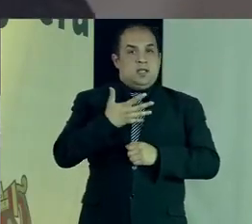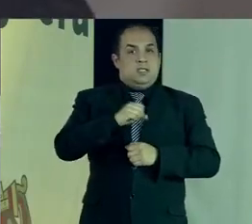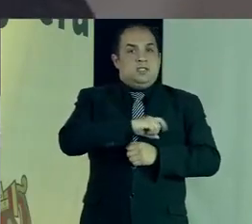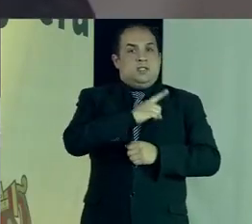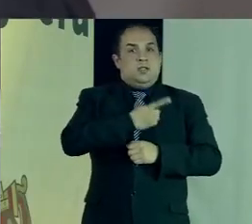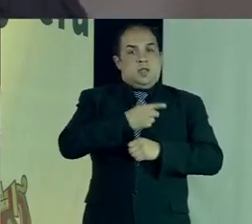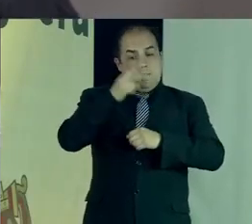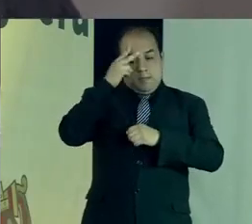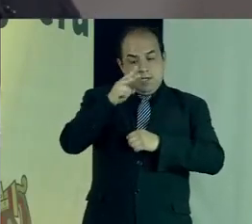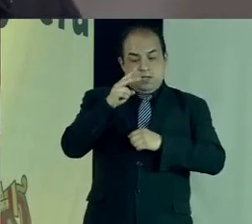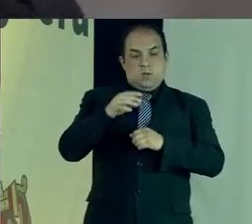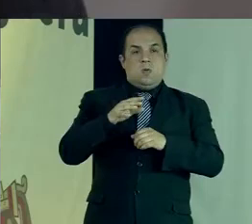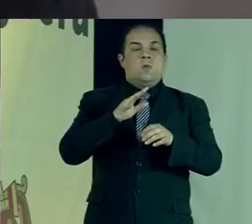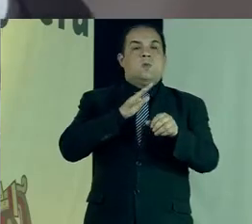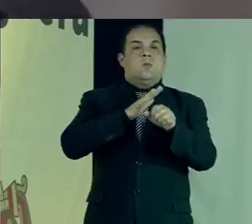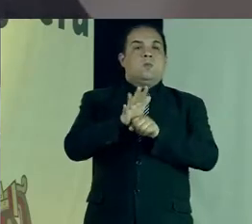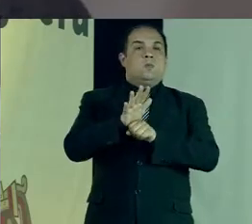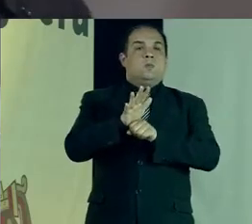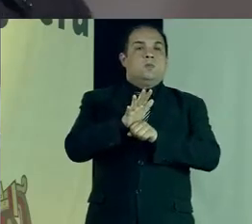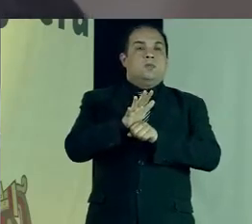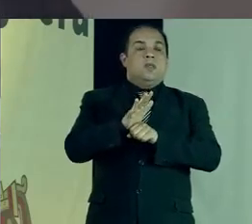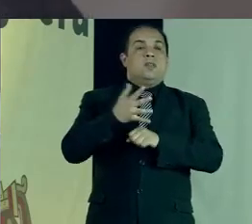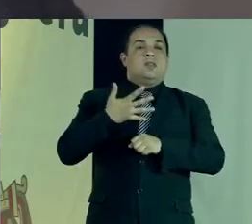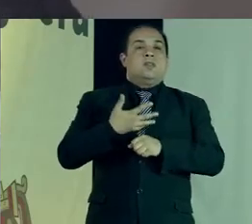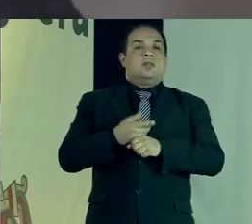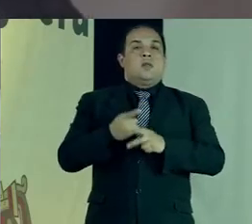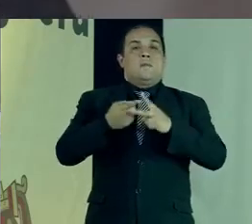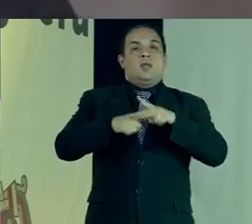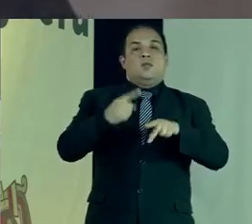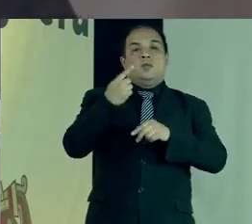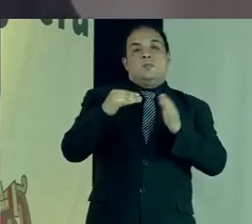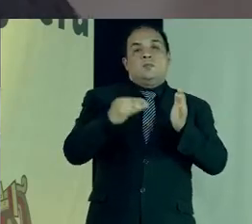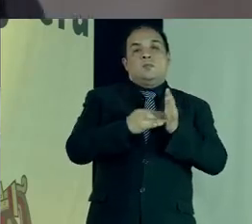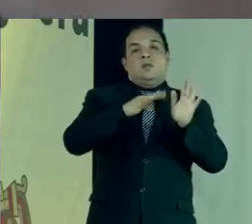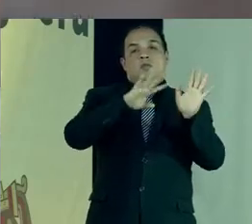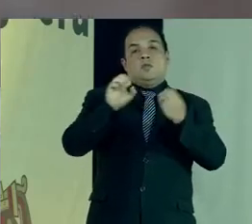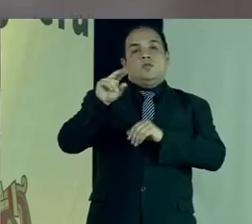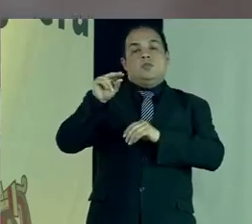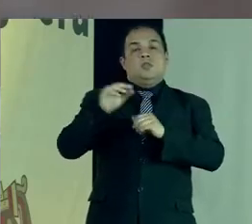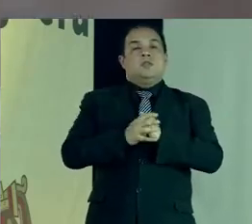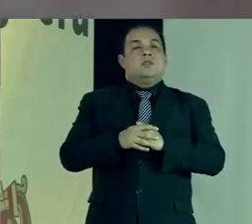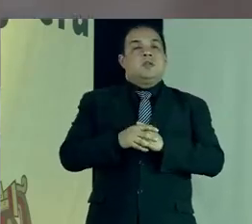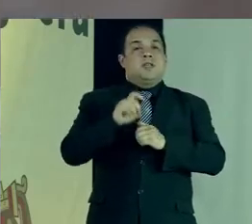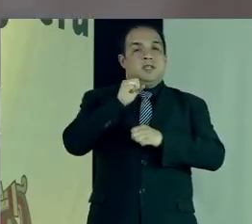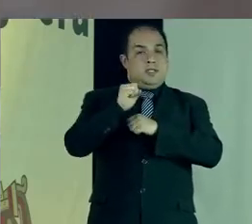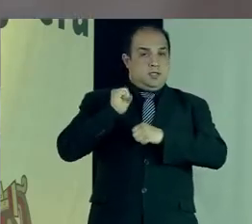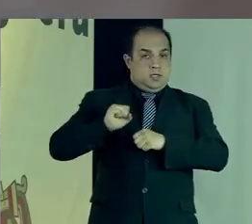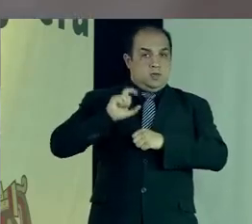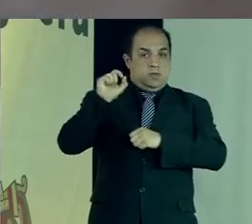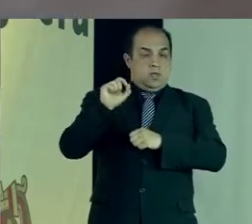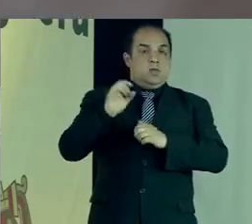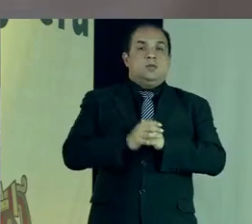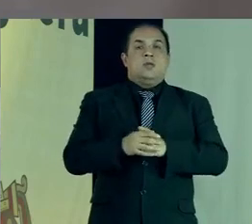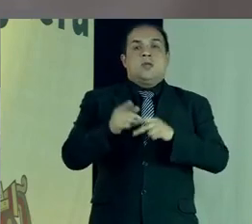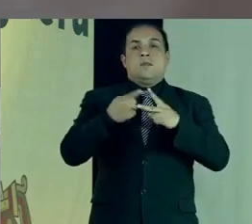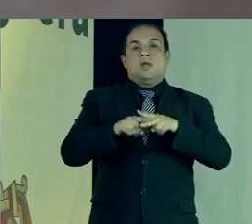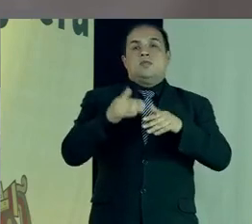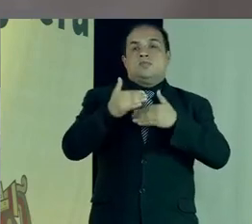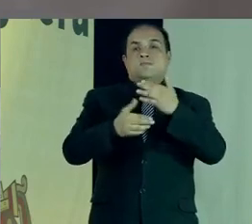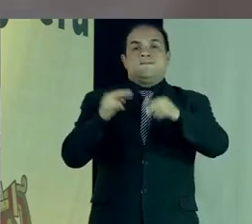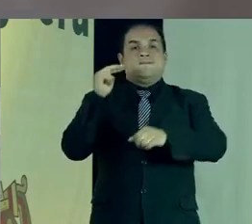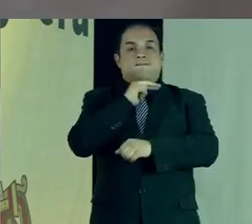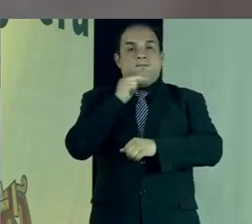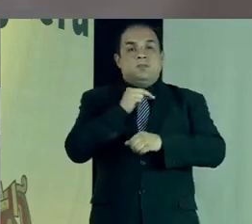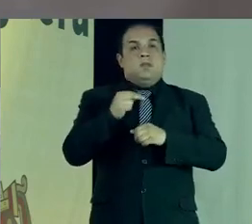en méxico es que a partir de los años 80 del siglo 20 empezó un proceso acelerado de lo que técnicamente